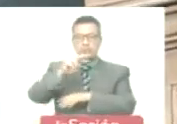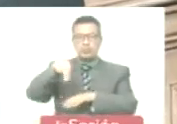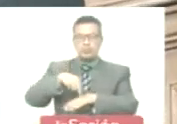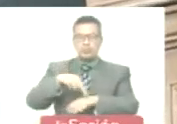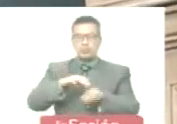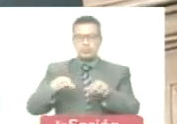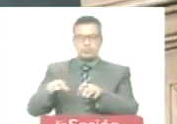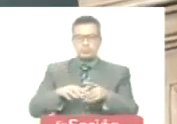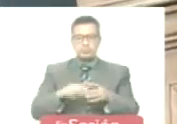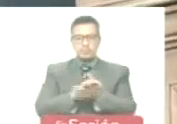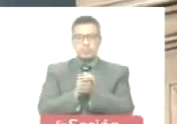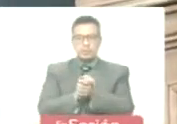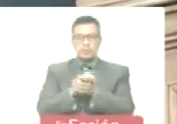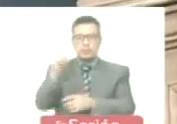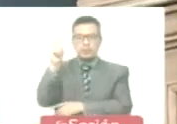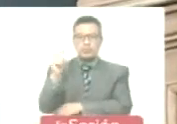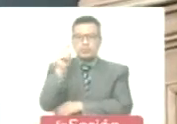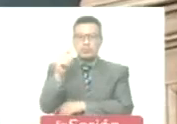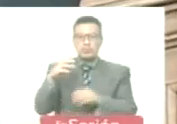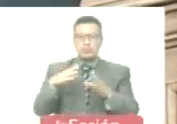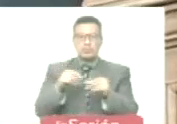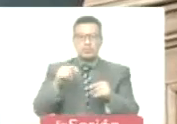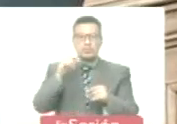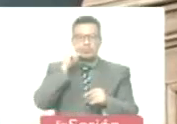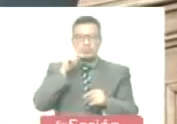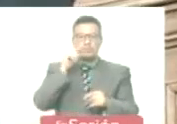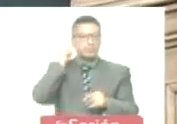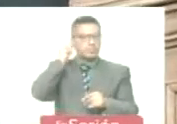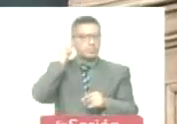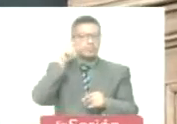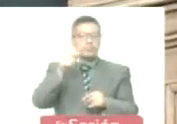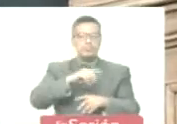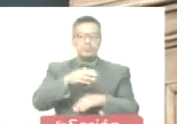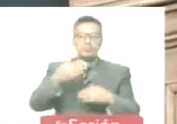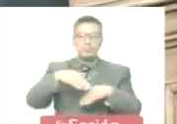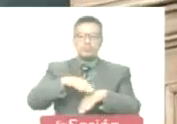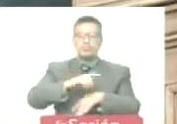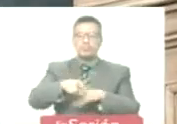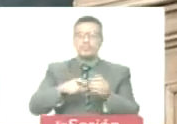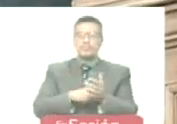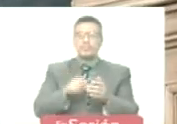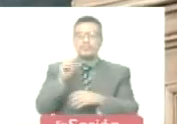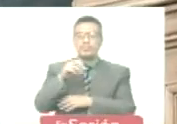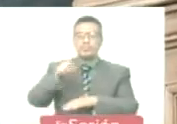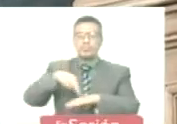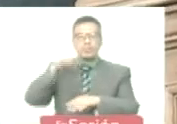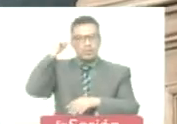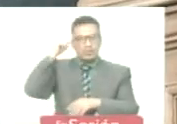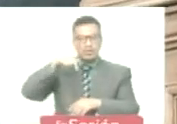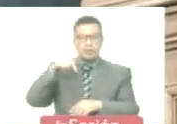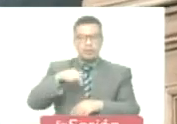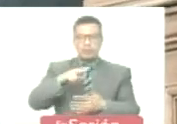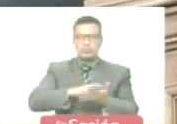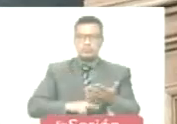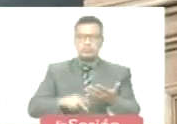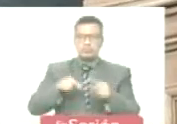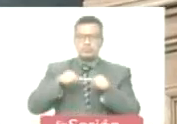Nacional, colegas diputados y diputadas que integran esta Asamblea Nacional. Hoy me corresponde